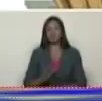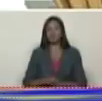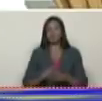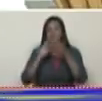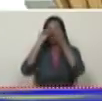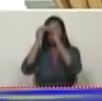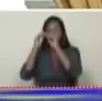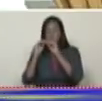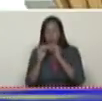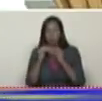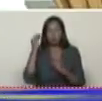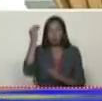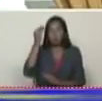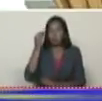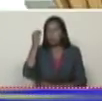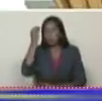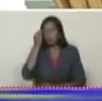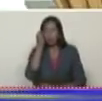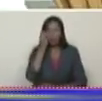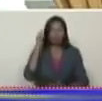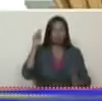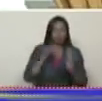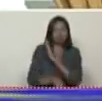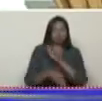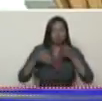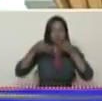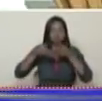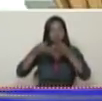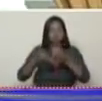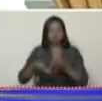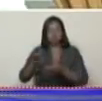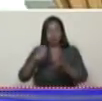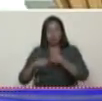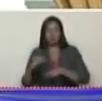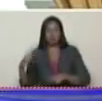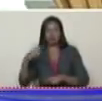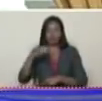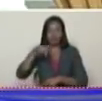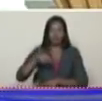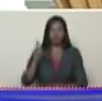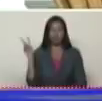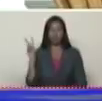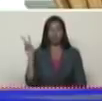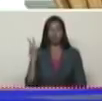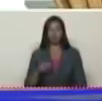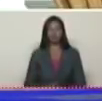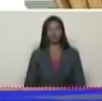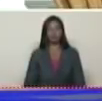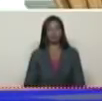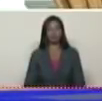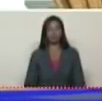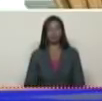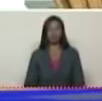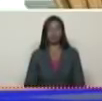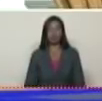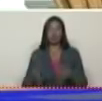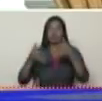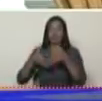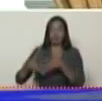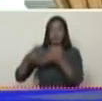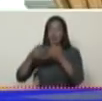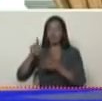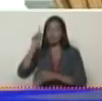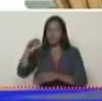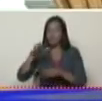este plan de bloqueo naval comercial financiero de Venezuela y del imperialismo norteamericano,